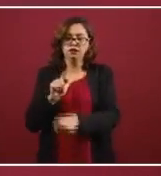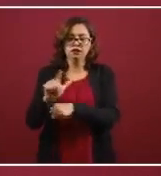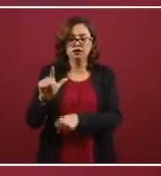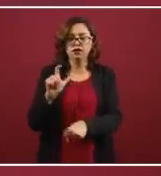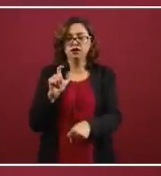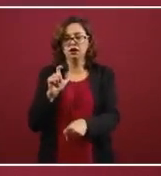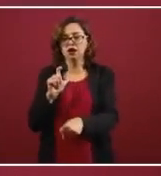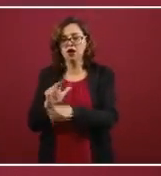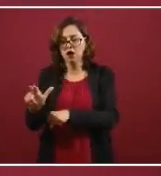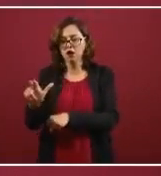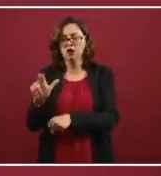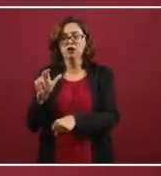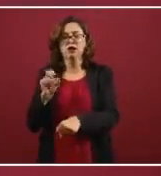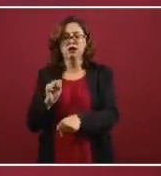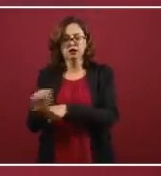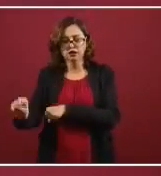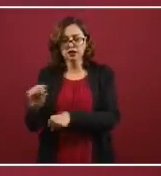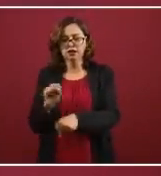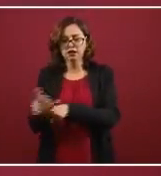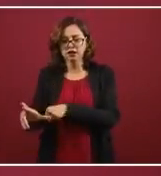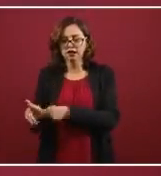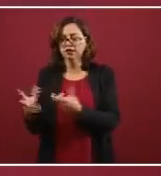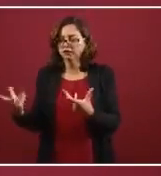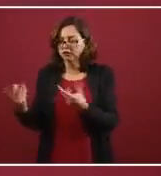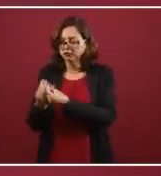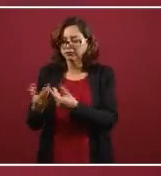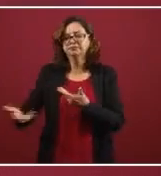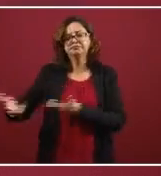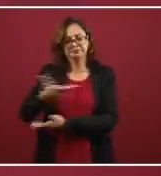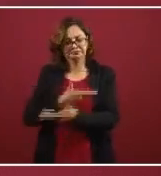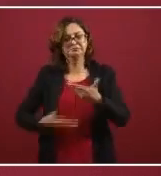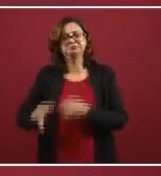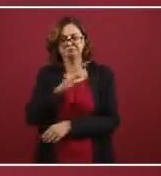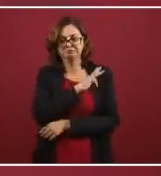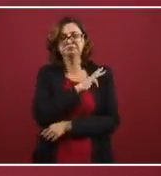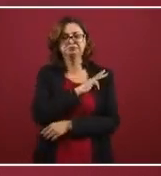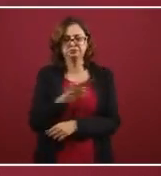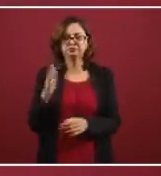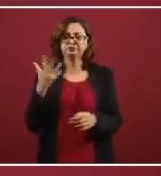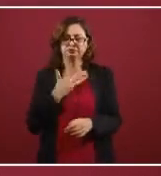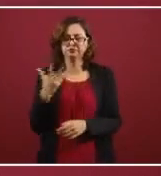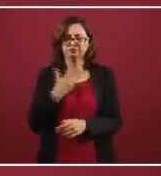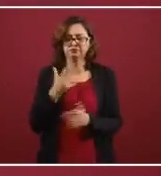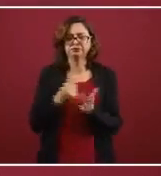y El Salvador. Entonces, ayer sí, y con todo gusto lo podemos compartir con usted, tenemos una